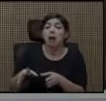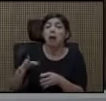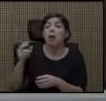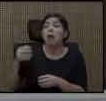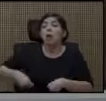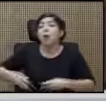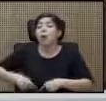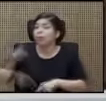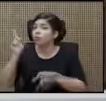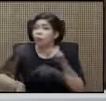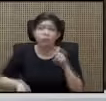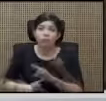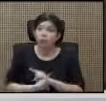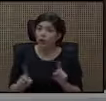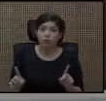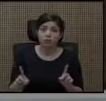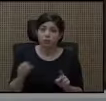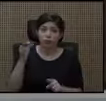despilfarro